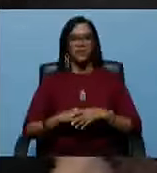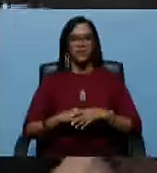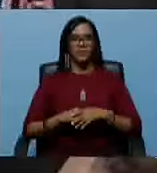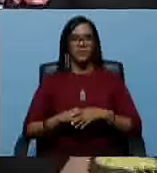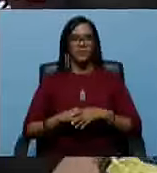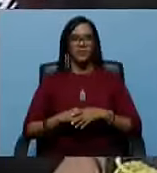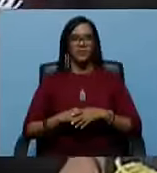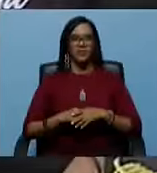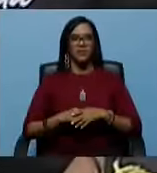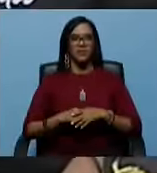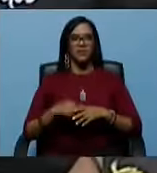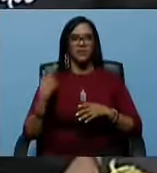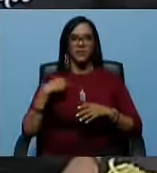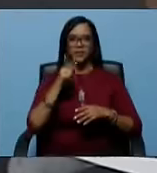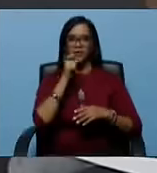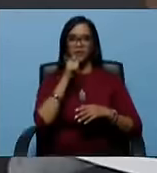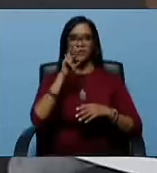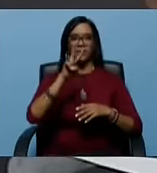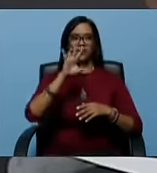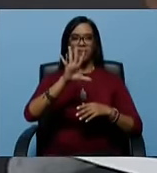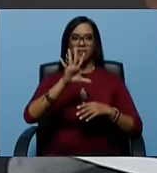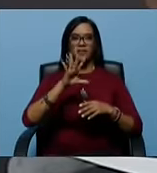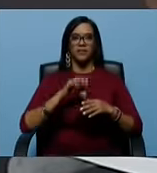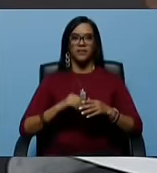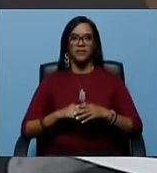La consulta el 25.